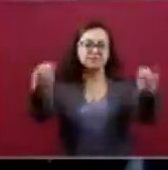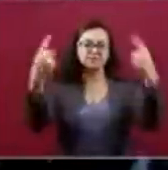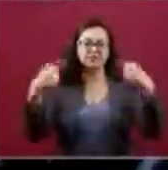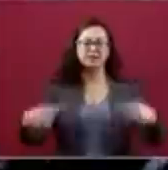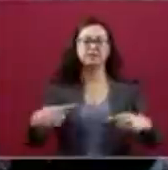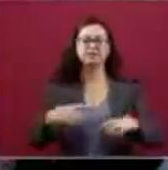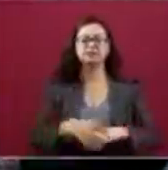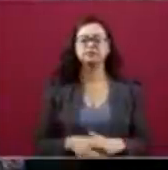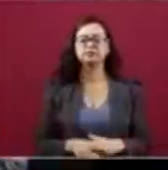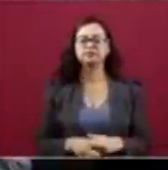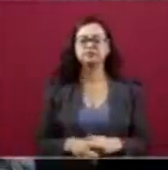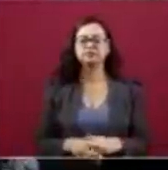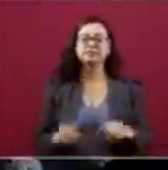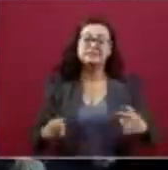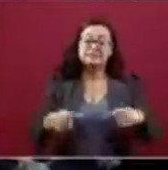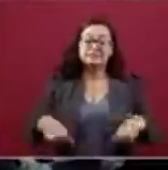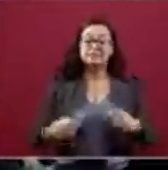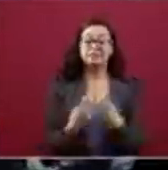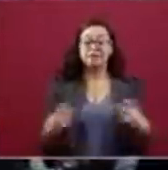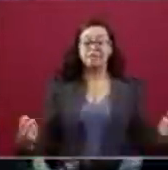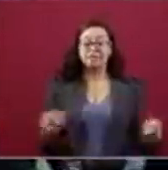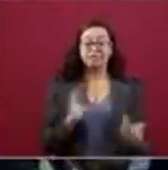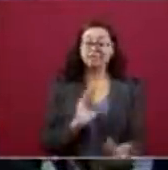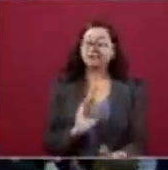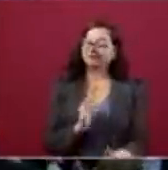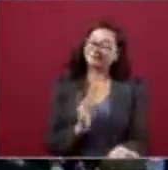sea que la primera fila